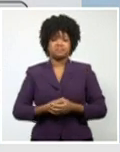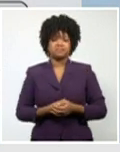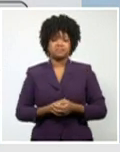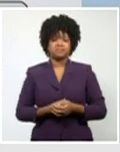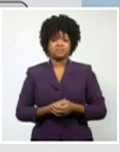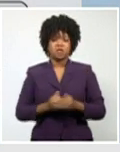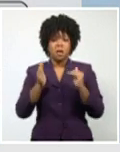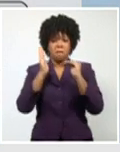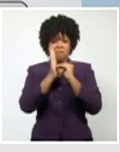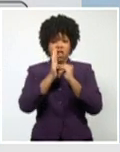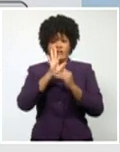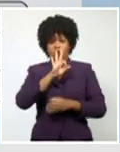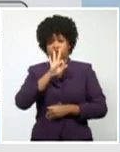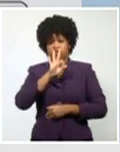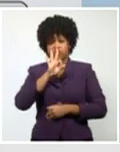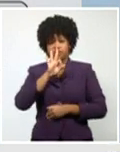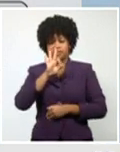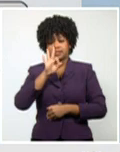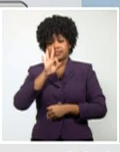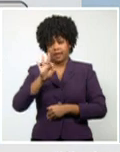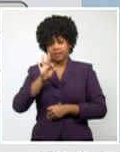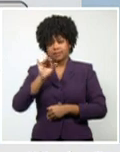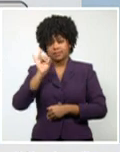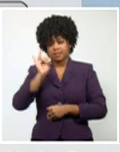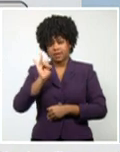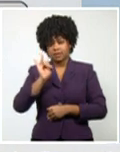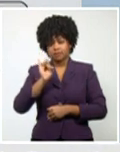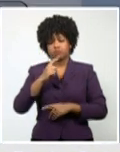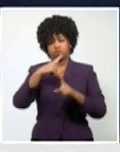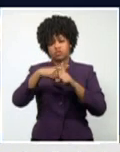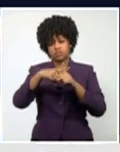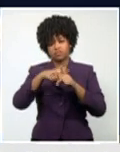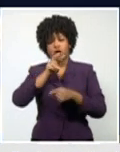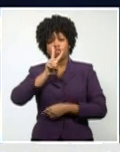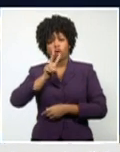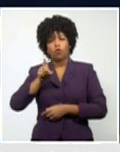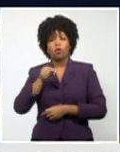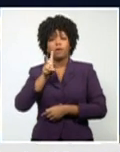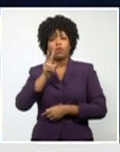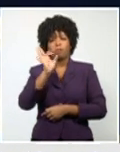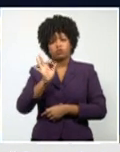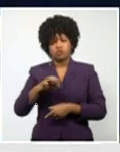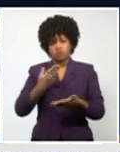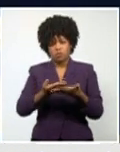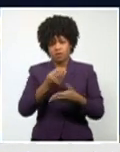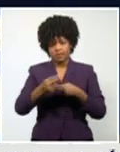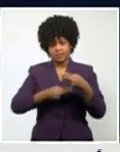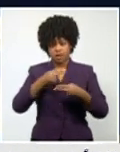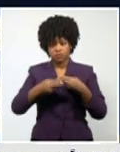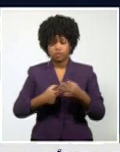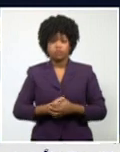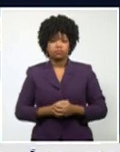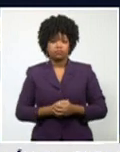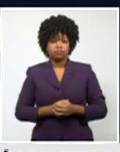1.887 positivas, o sea, el 2,2% de las muestras analizadas.